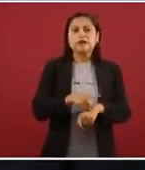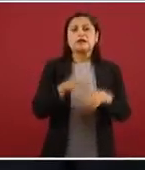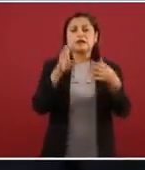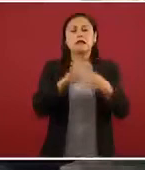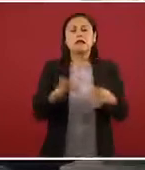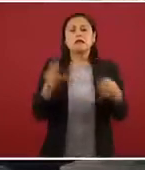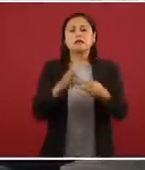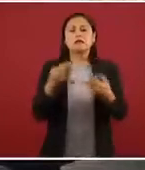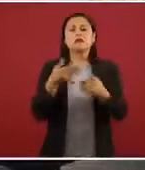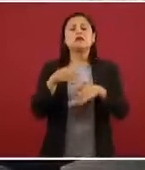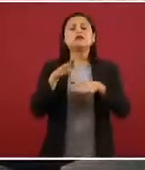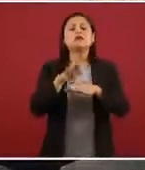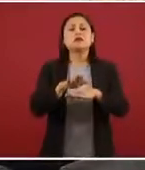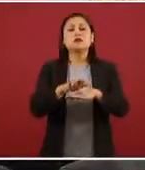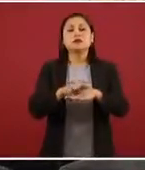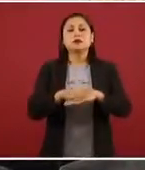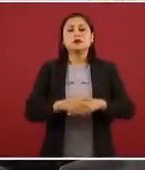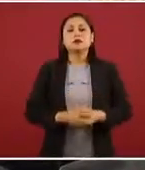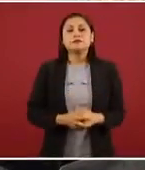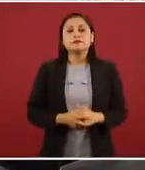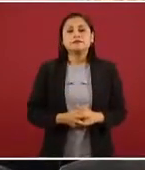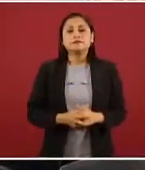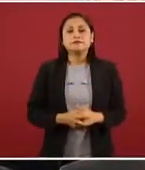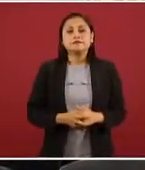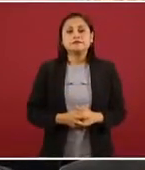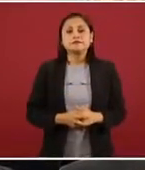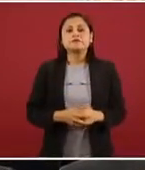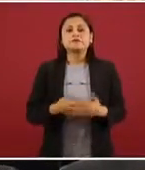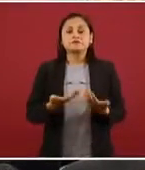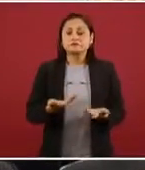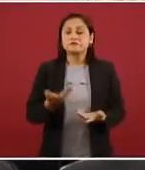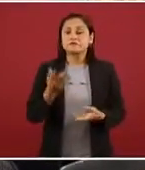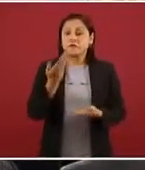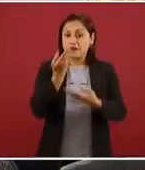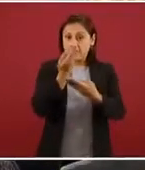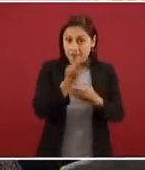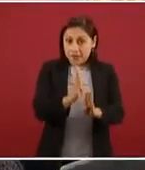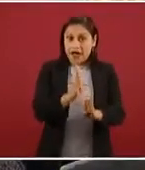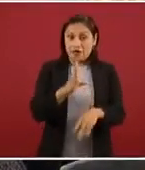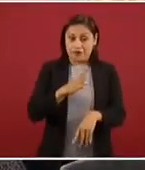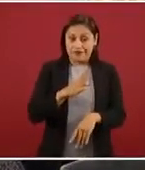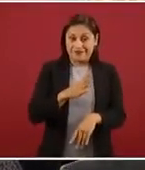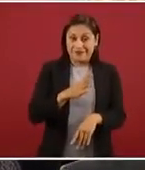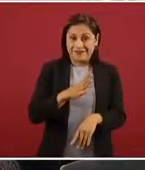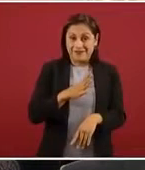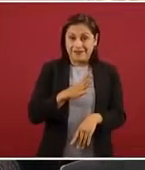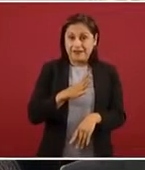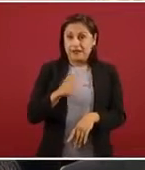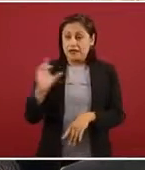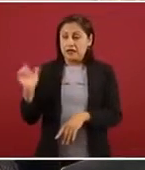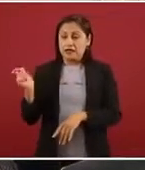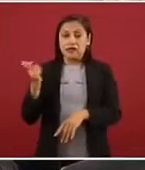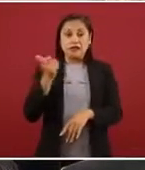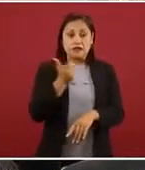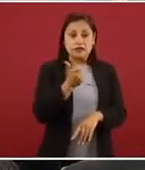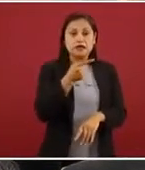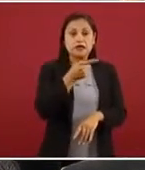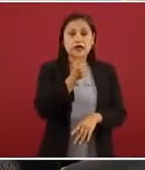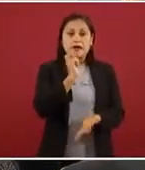dispersión a través de los bancos nos cuesta, tenemos que pagar una